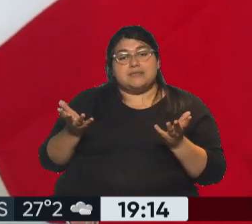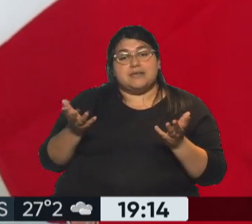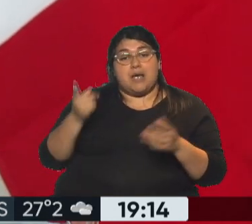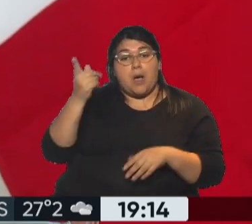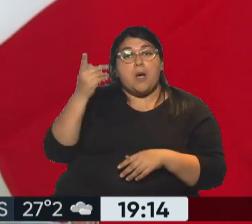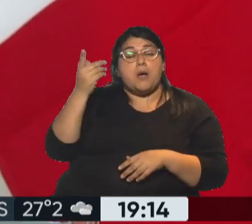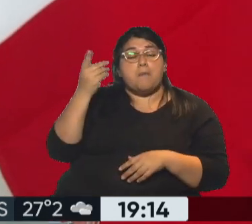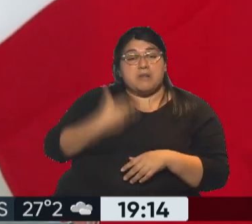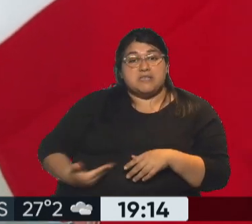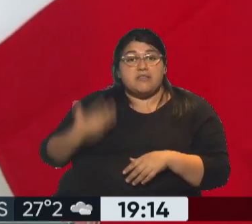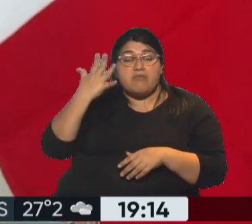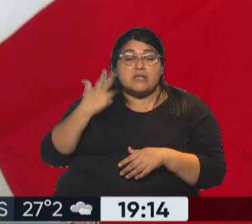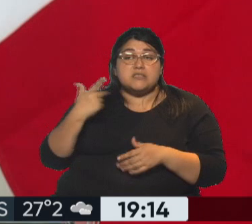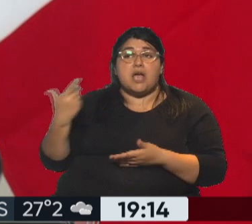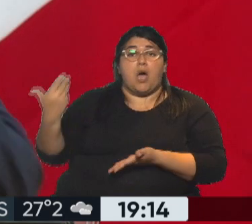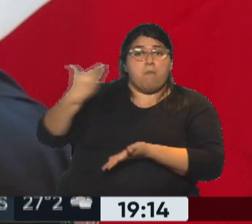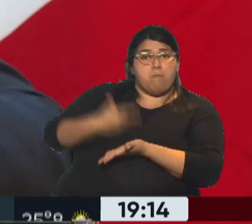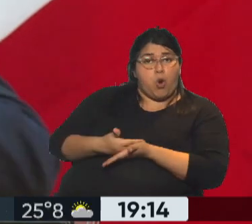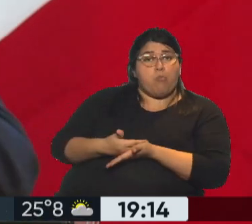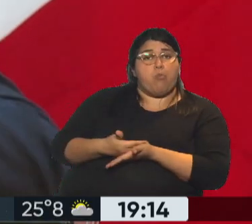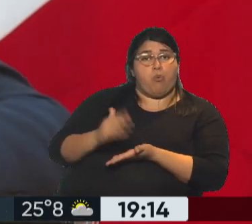Macron me propuso que